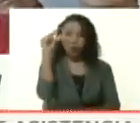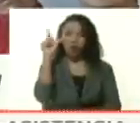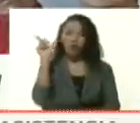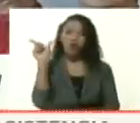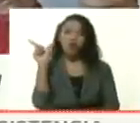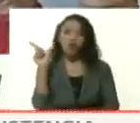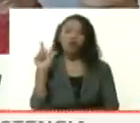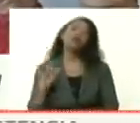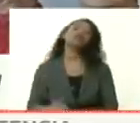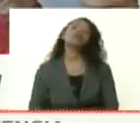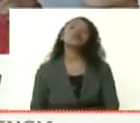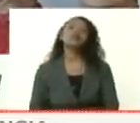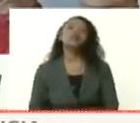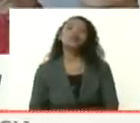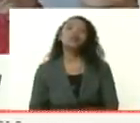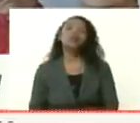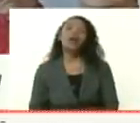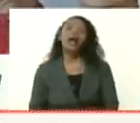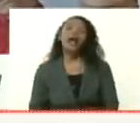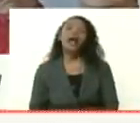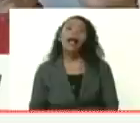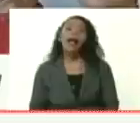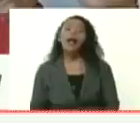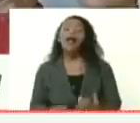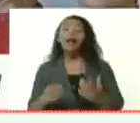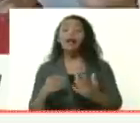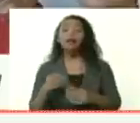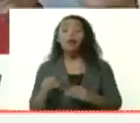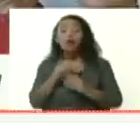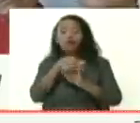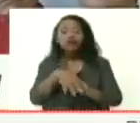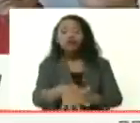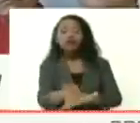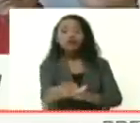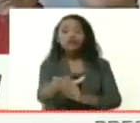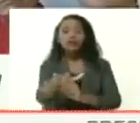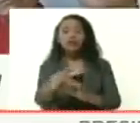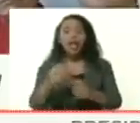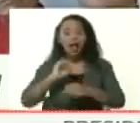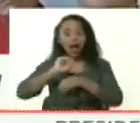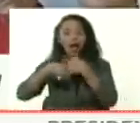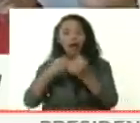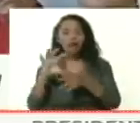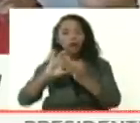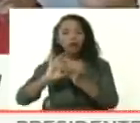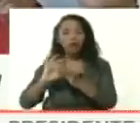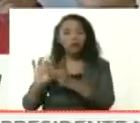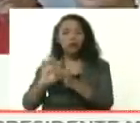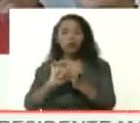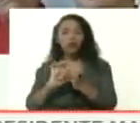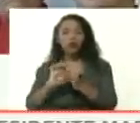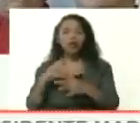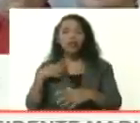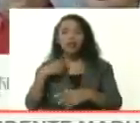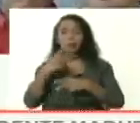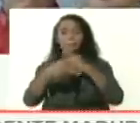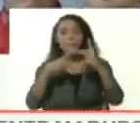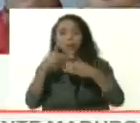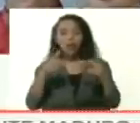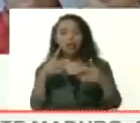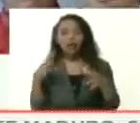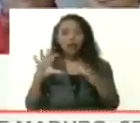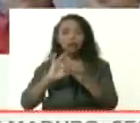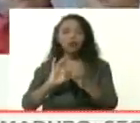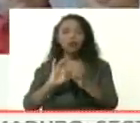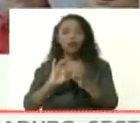Socialista Unido de Venezuela, en las redes de articulación y acción sociopolítica que llevamos adelante como parte de